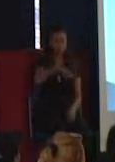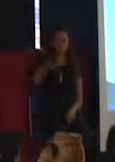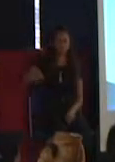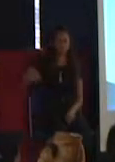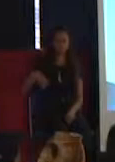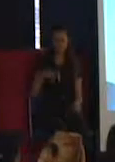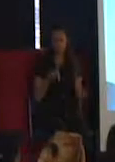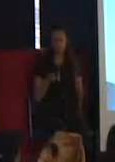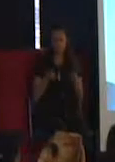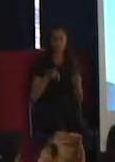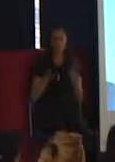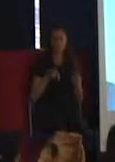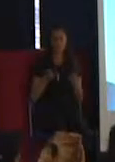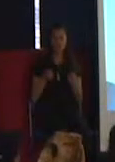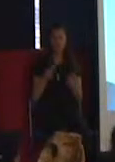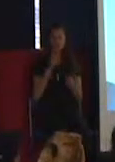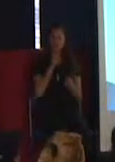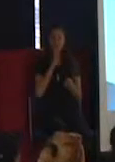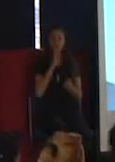de control son,